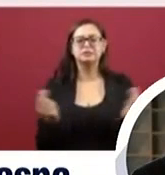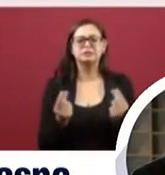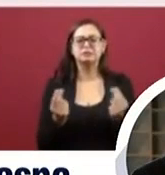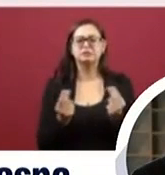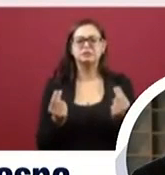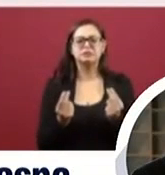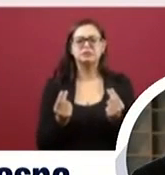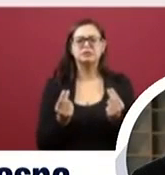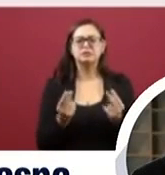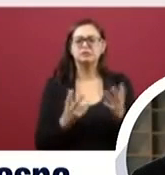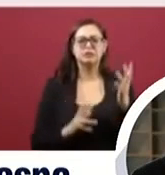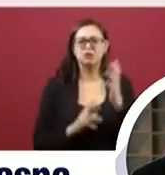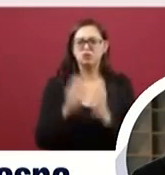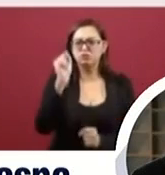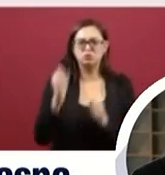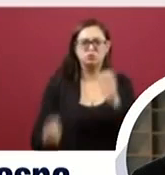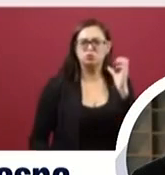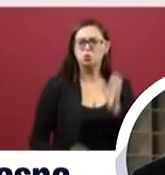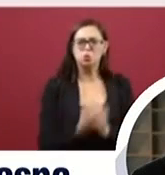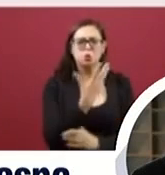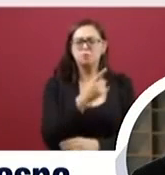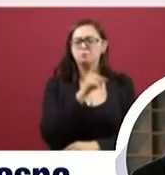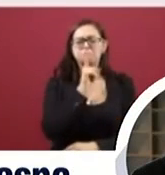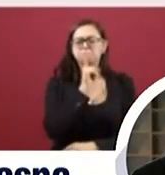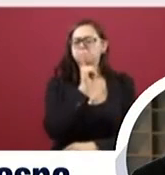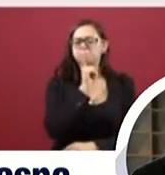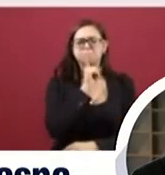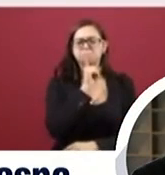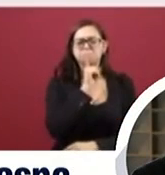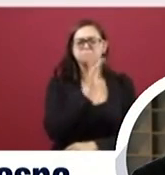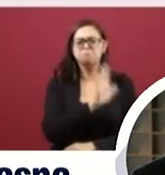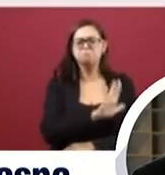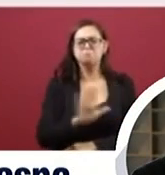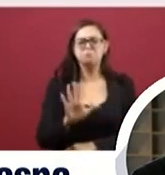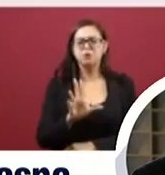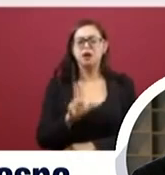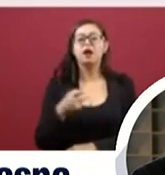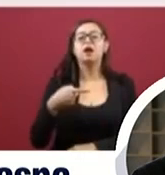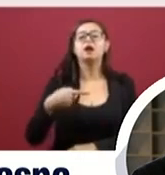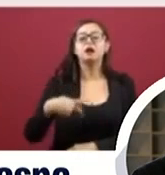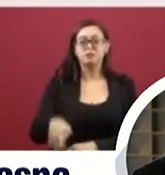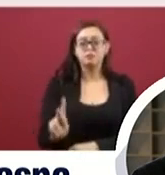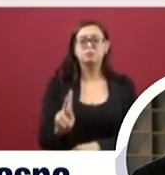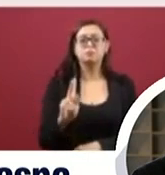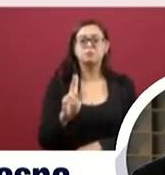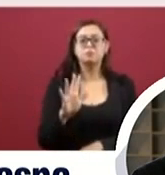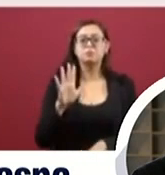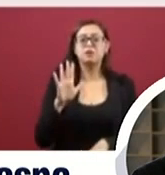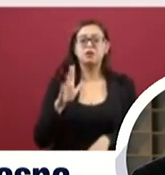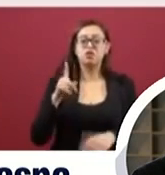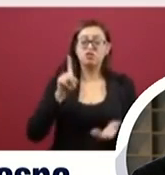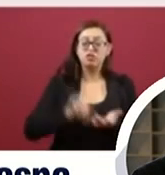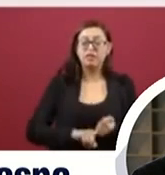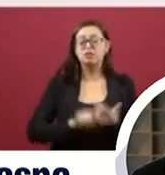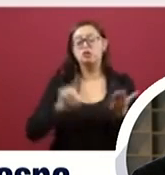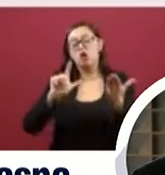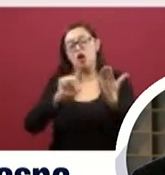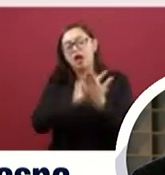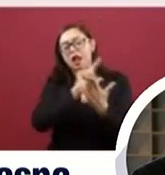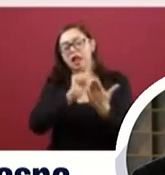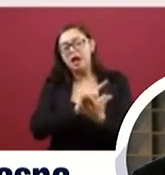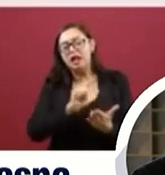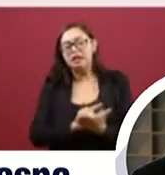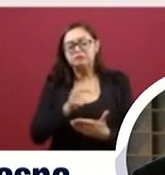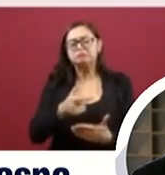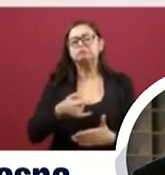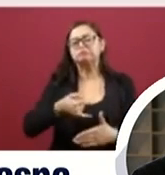que haber autonomía respecto del poder ejecutivo o cierta autonomía respecto de la presidencia, nombra a pura